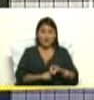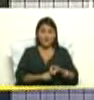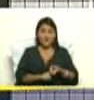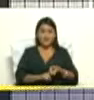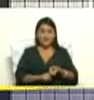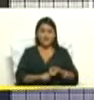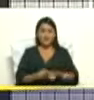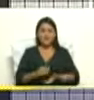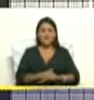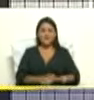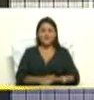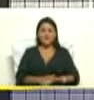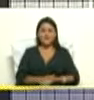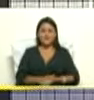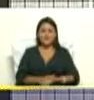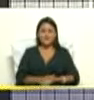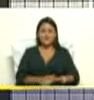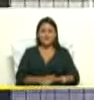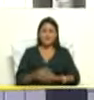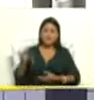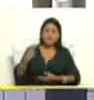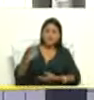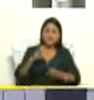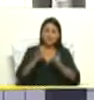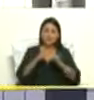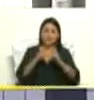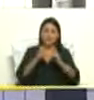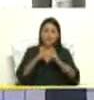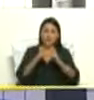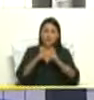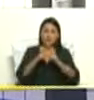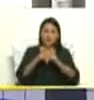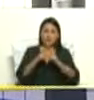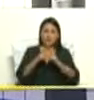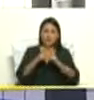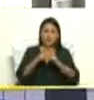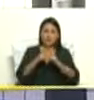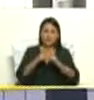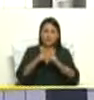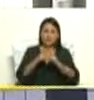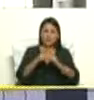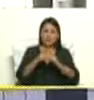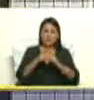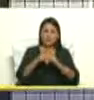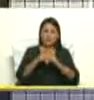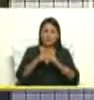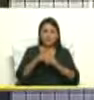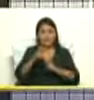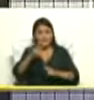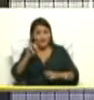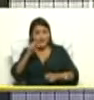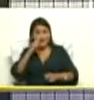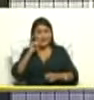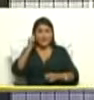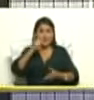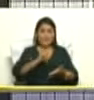flores sil y yo nos conocimos hace 30 años